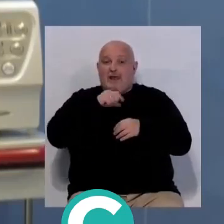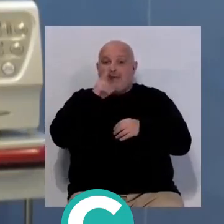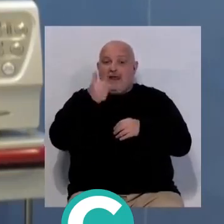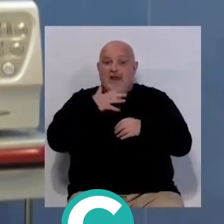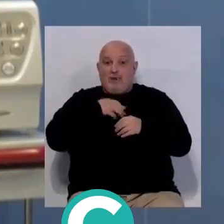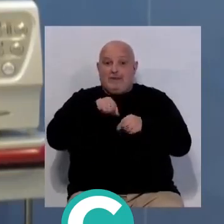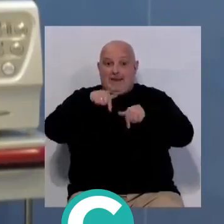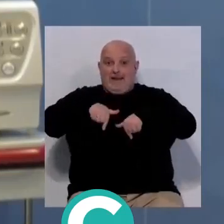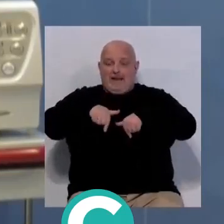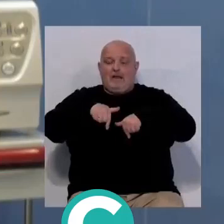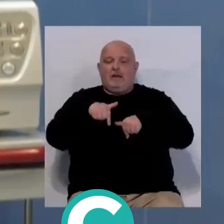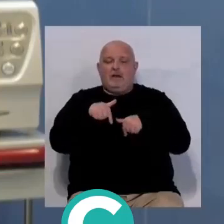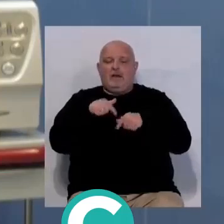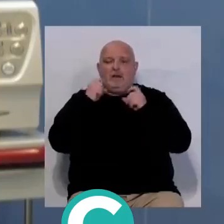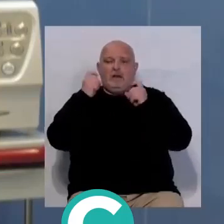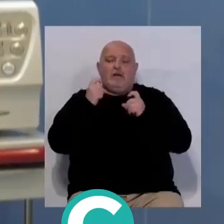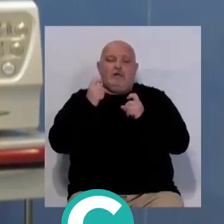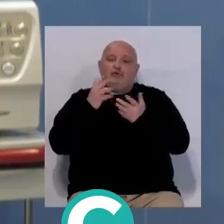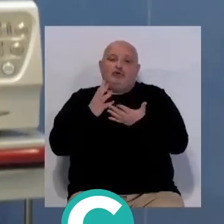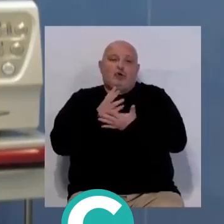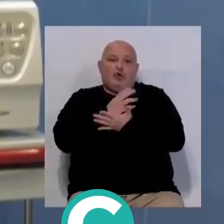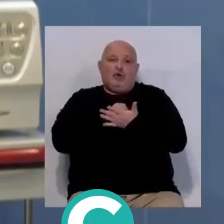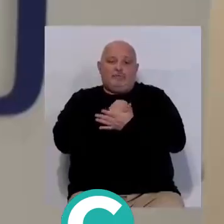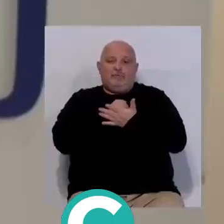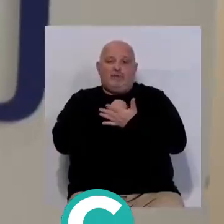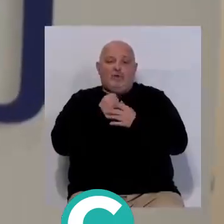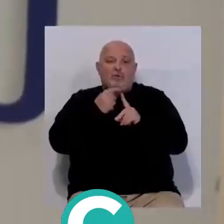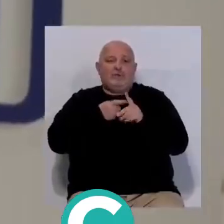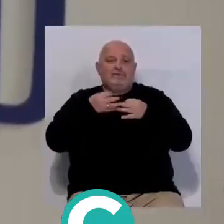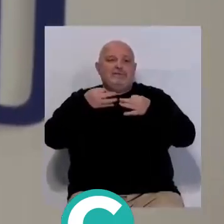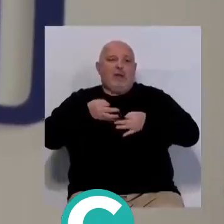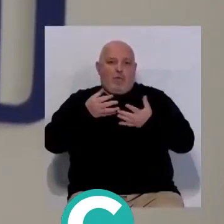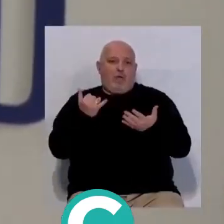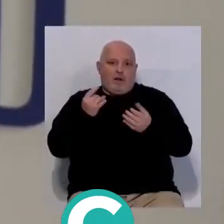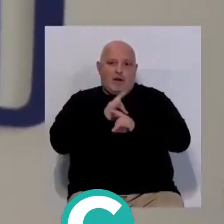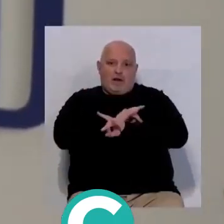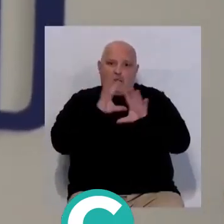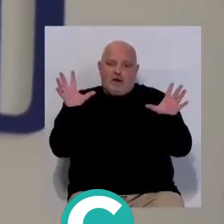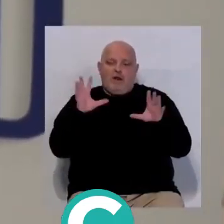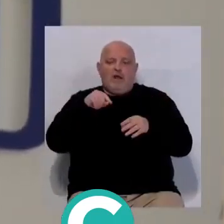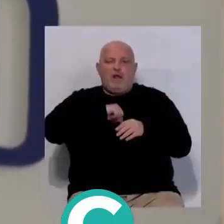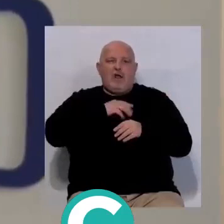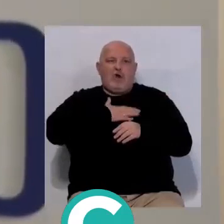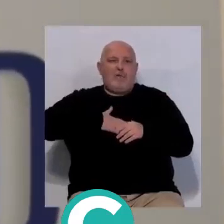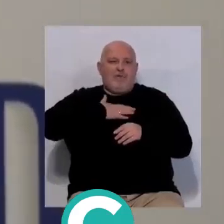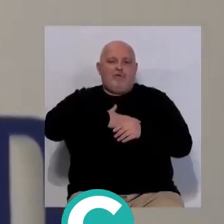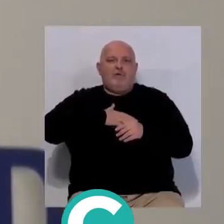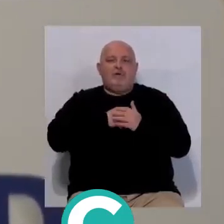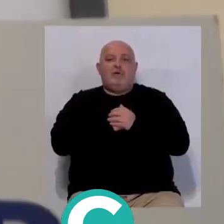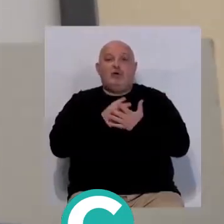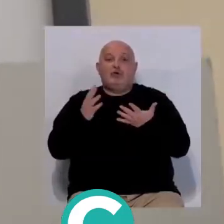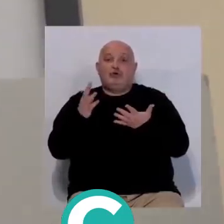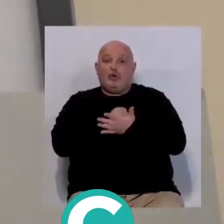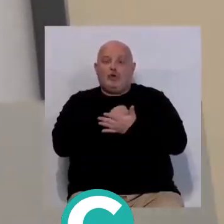Salud, como intentamos mantener todos los mayores estándares de seguridad posible y sobre todo de confort del paciente, todas